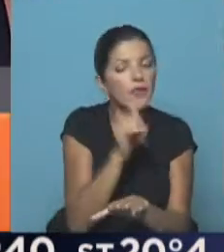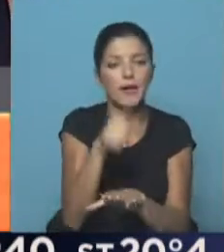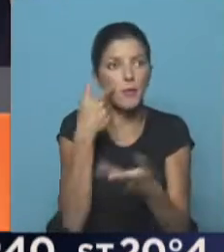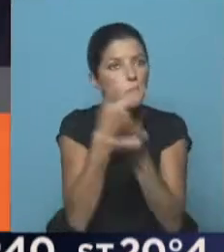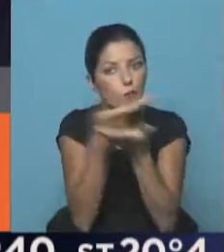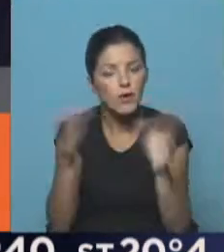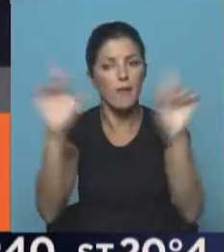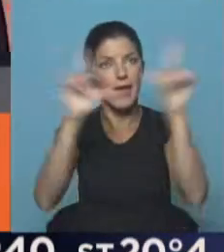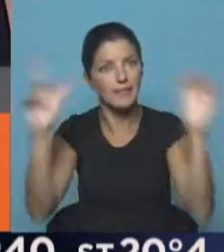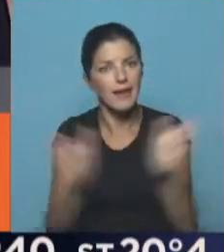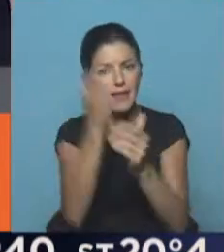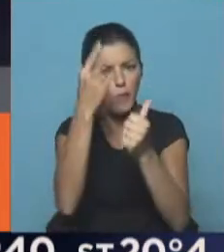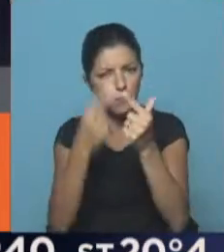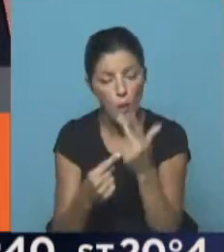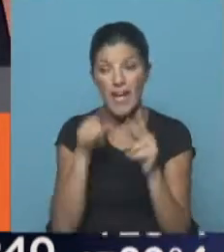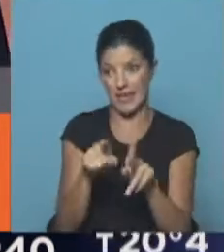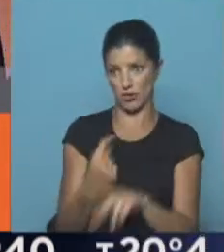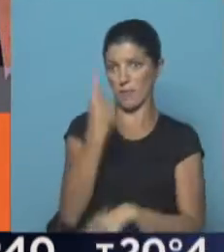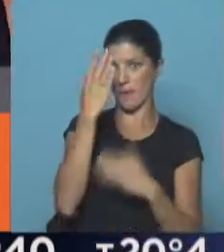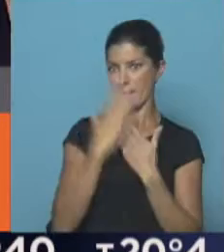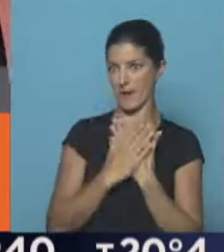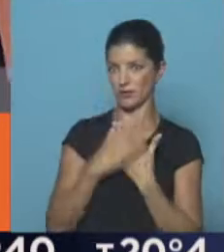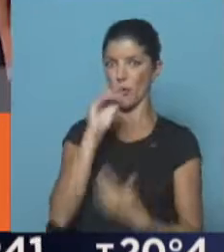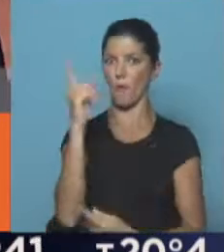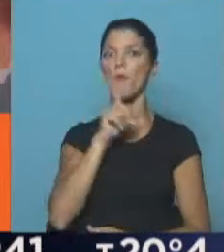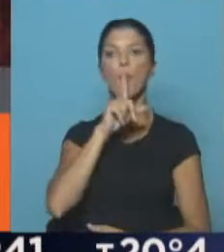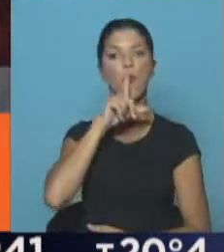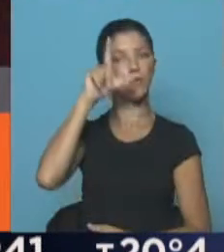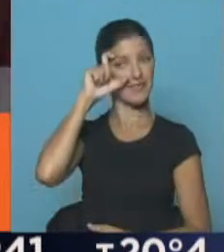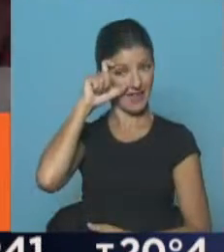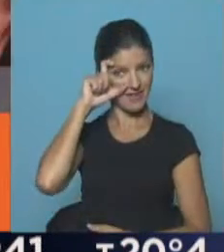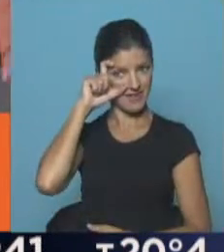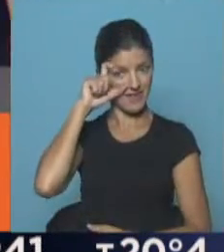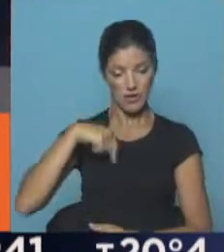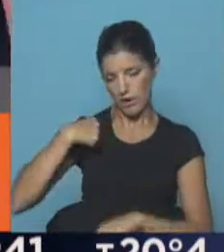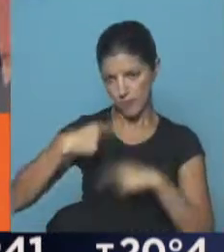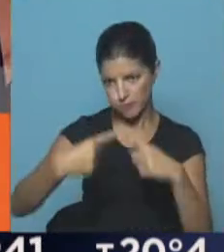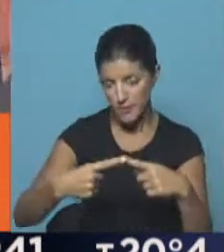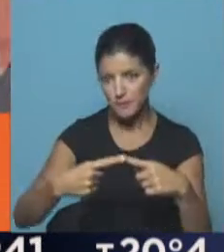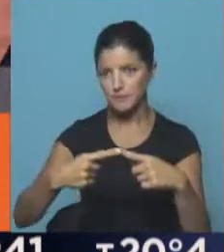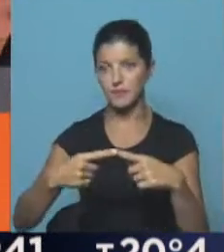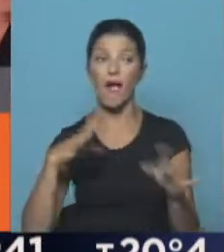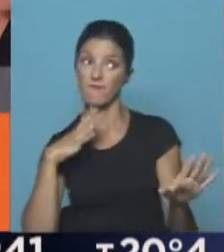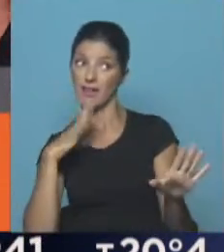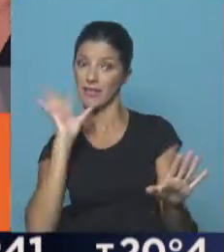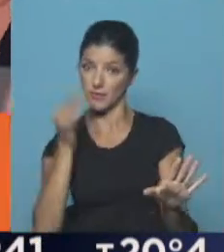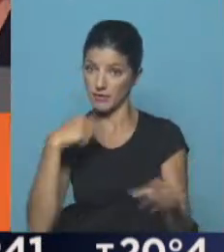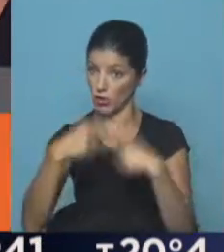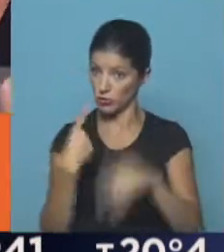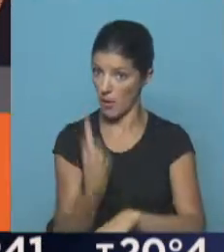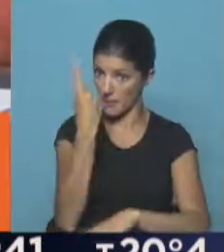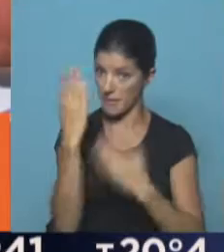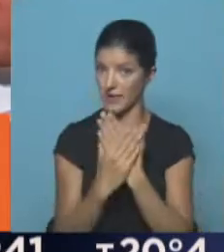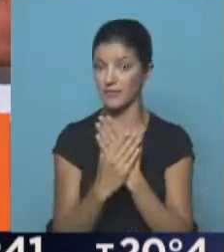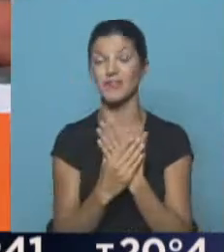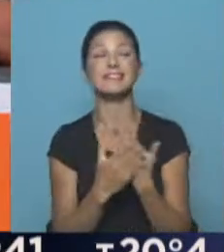tanto por Rutte, el primer ministro y ahora consecutivo primer ministro en Holanda. No todavía. No, bueno,